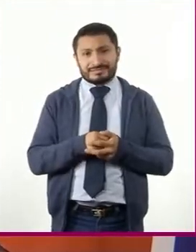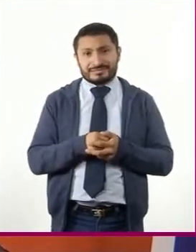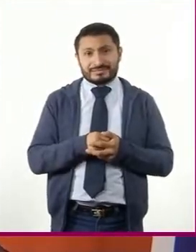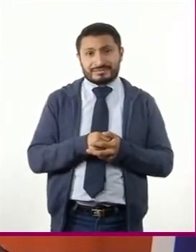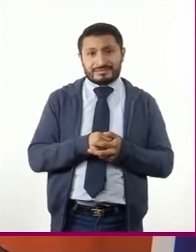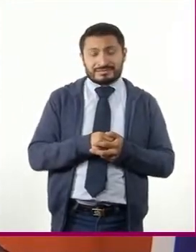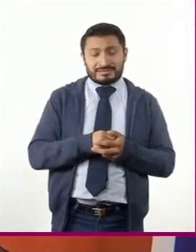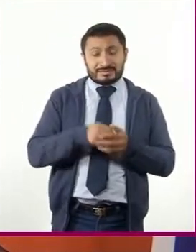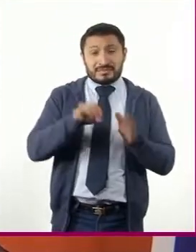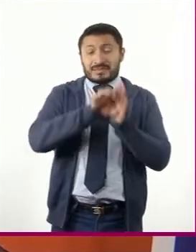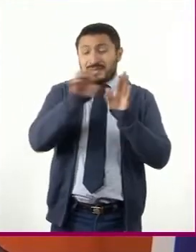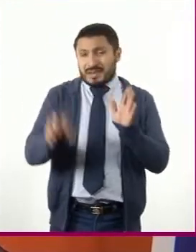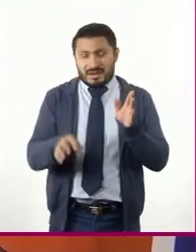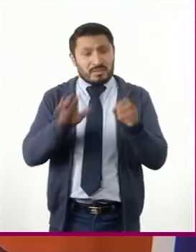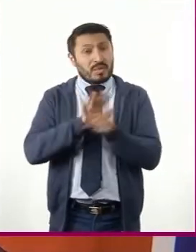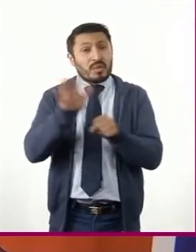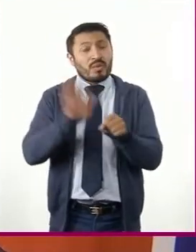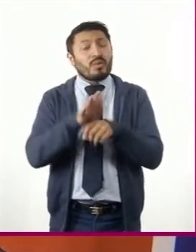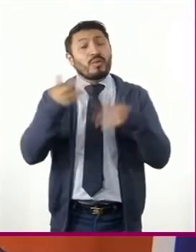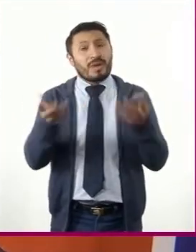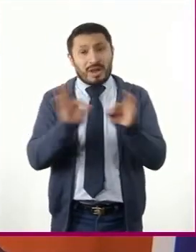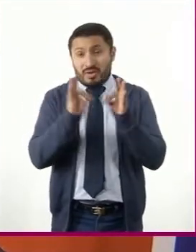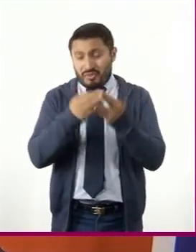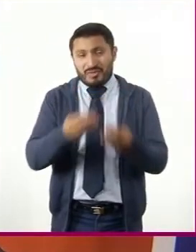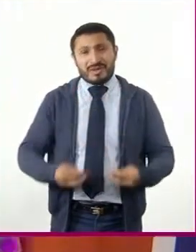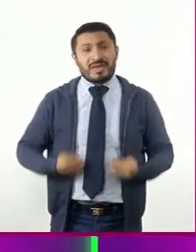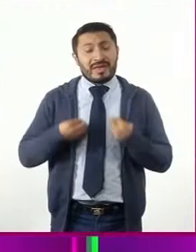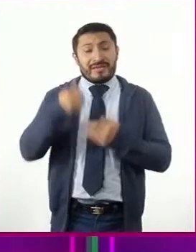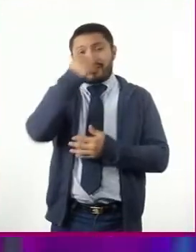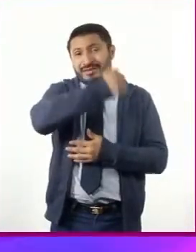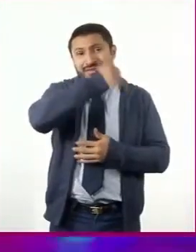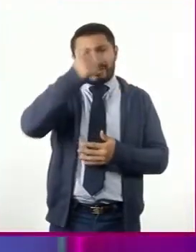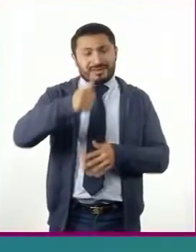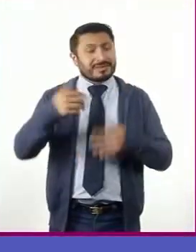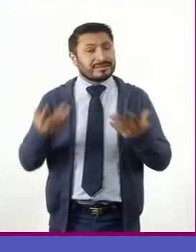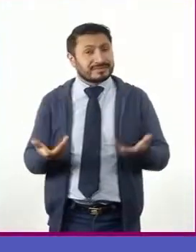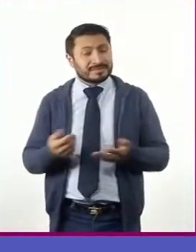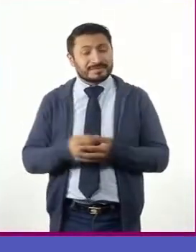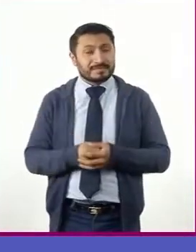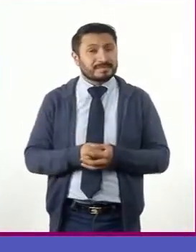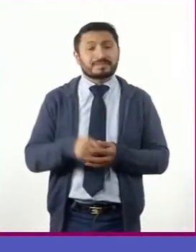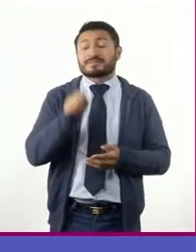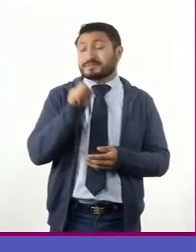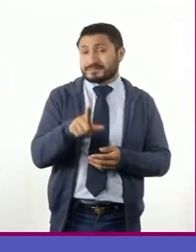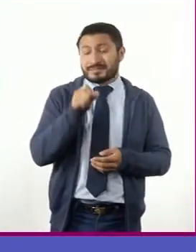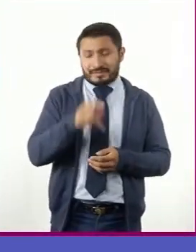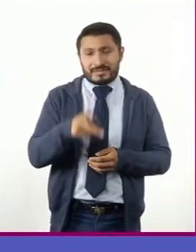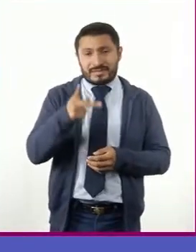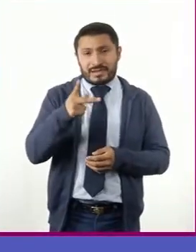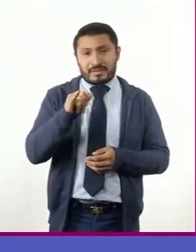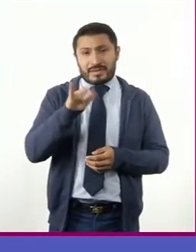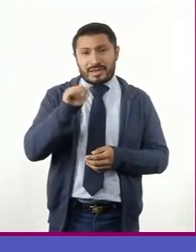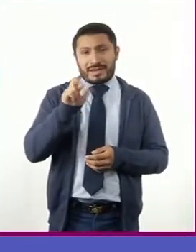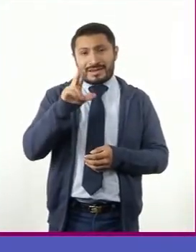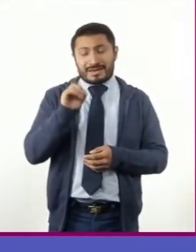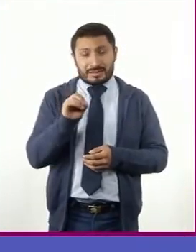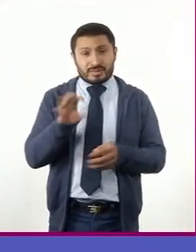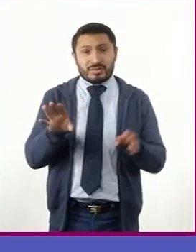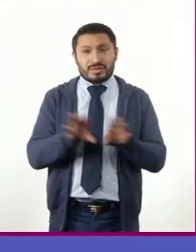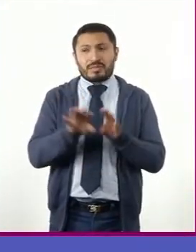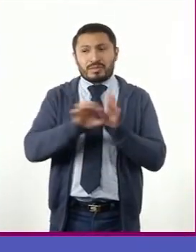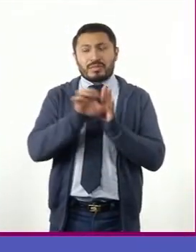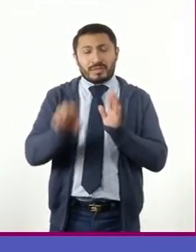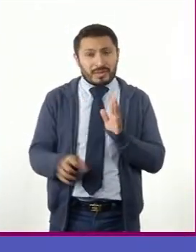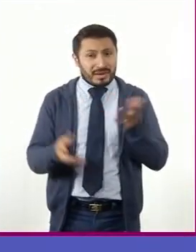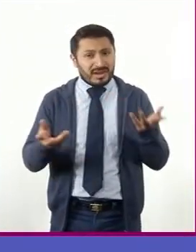¿Podría darnos un ejemplo de esos modos de vida en cada una de ellas? También en la picaresca, por ejemplo,